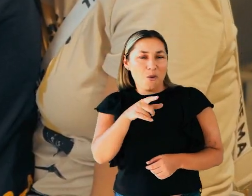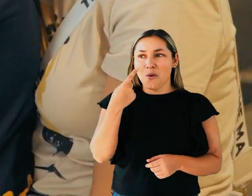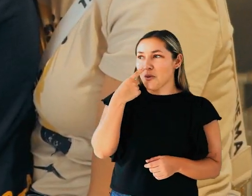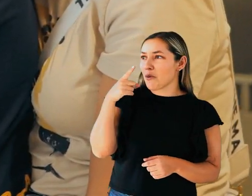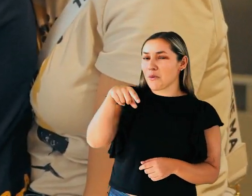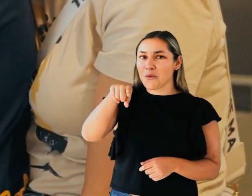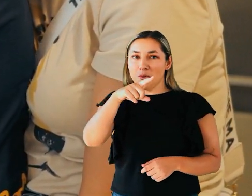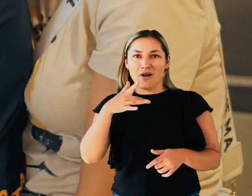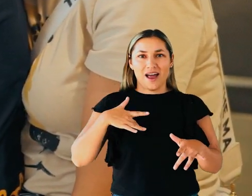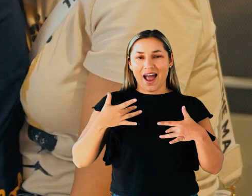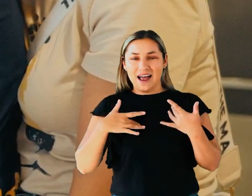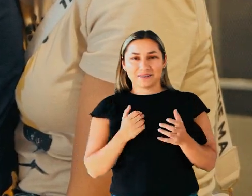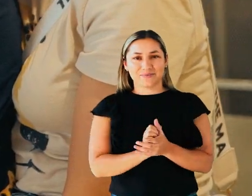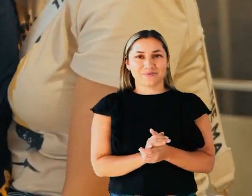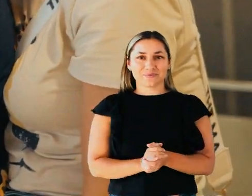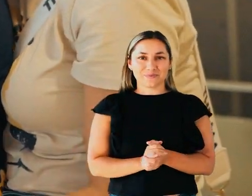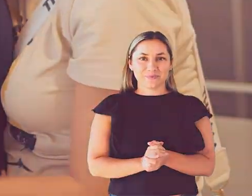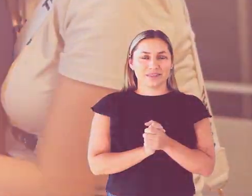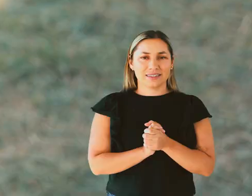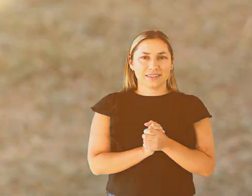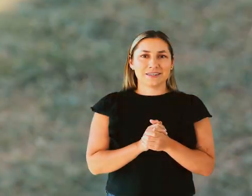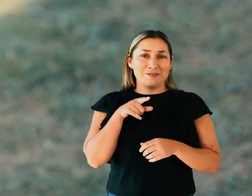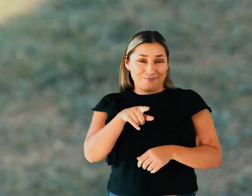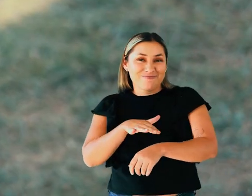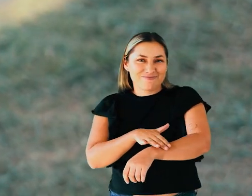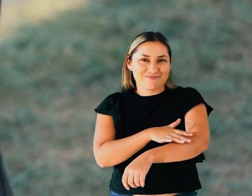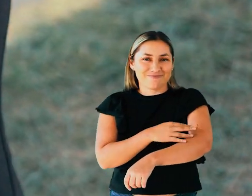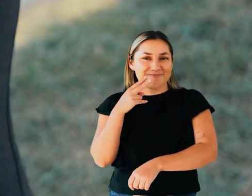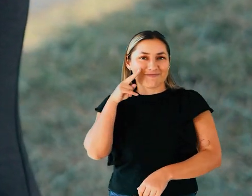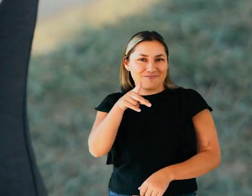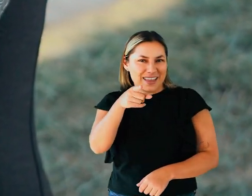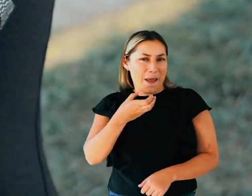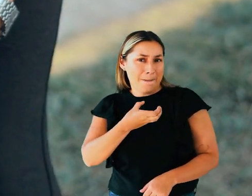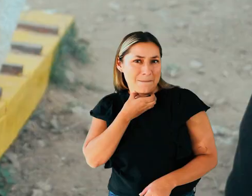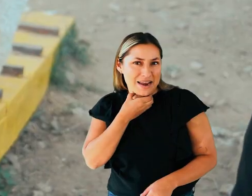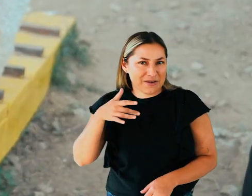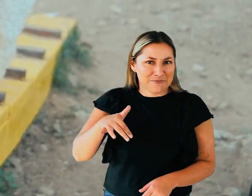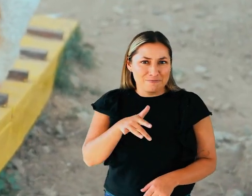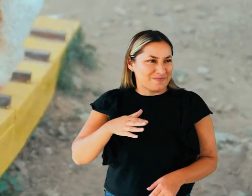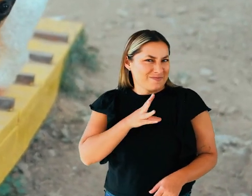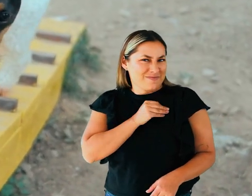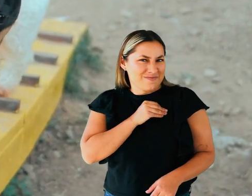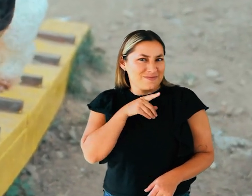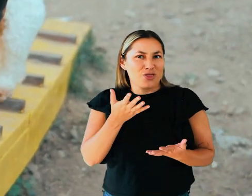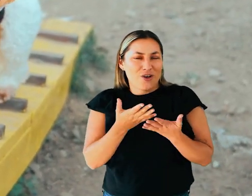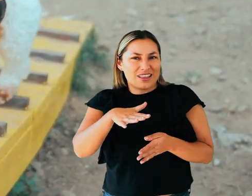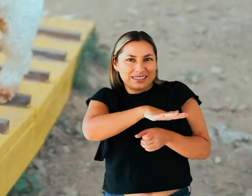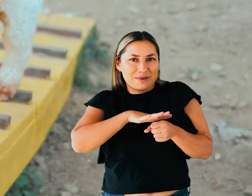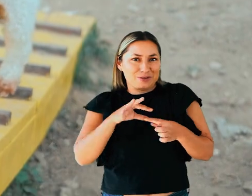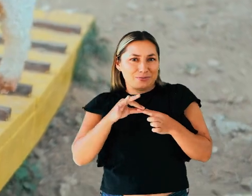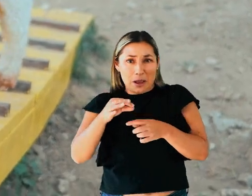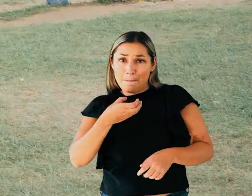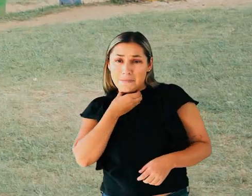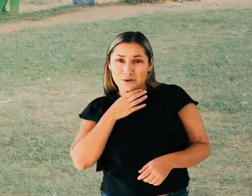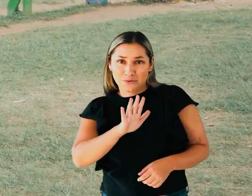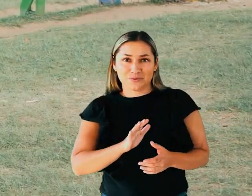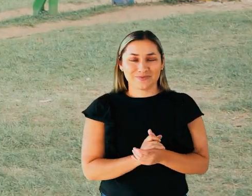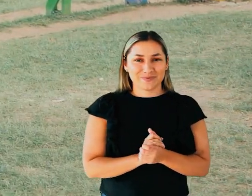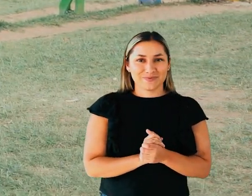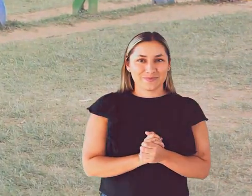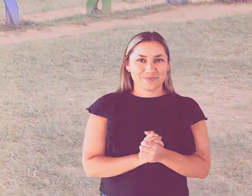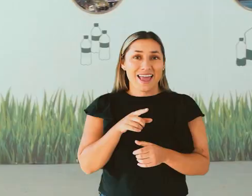recorres nuestros pasillos buscando diversión. Nos hace vibrar ver a tu hijo de cuatro patas correr con emoción en nuestro